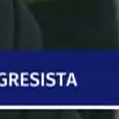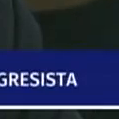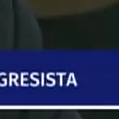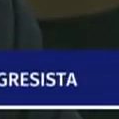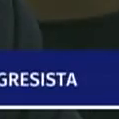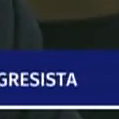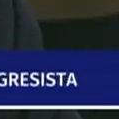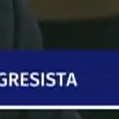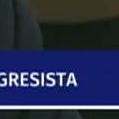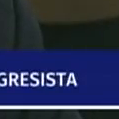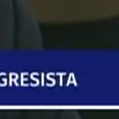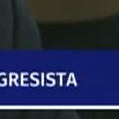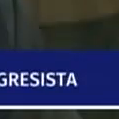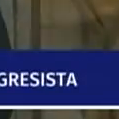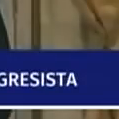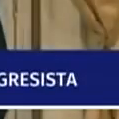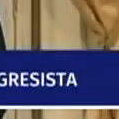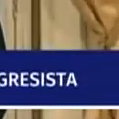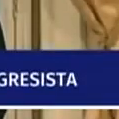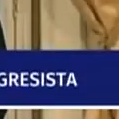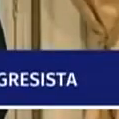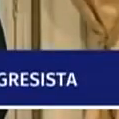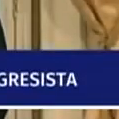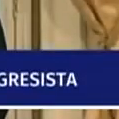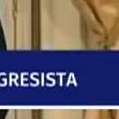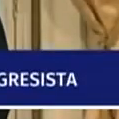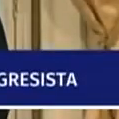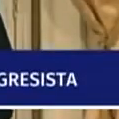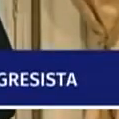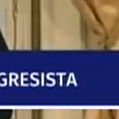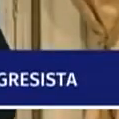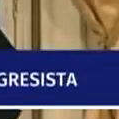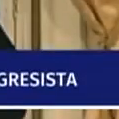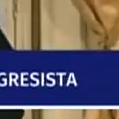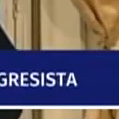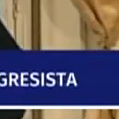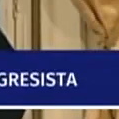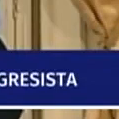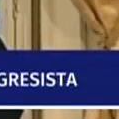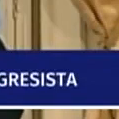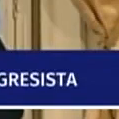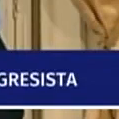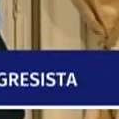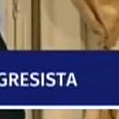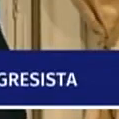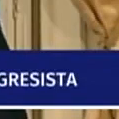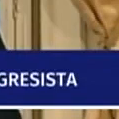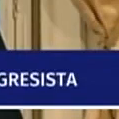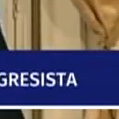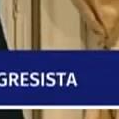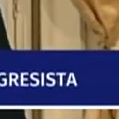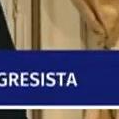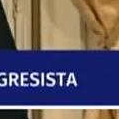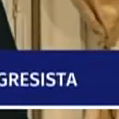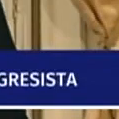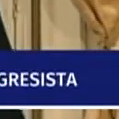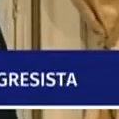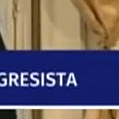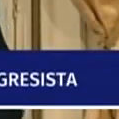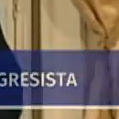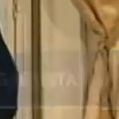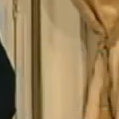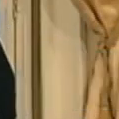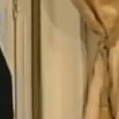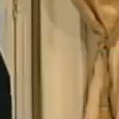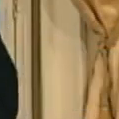corregían y nos decían: no sean exagerados. No hablen de fascismo, no